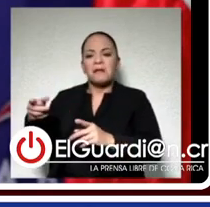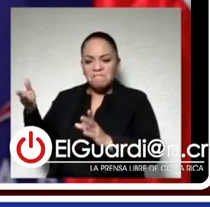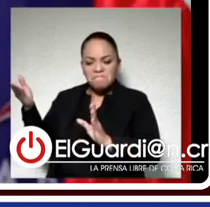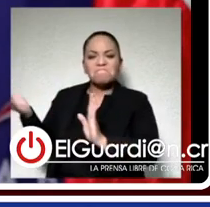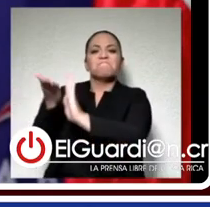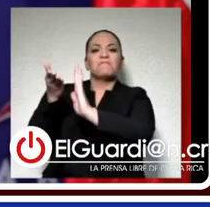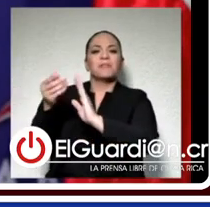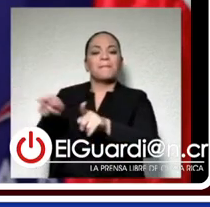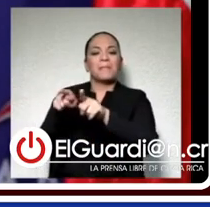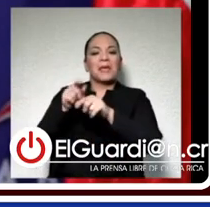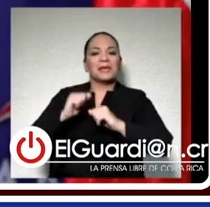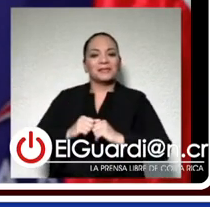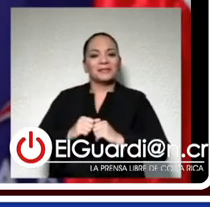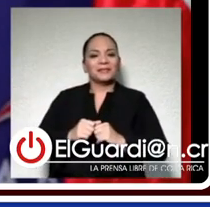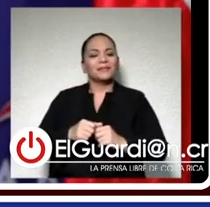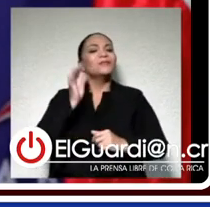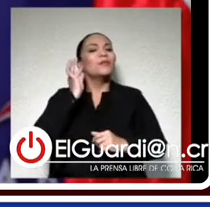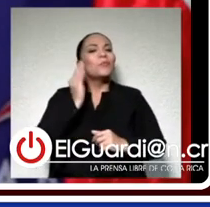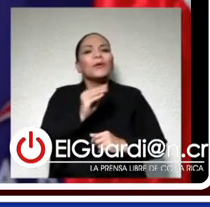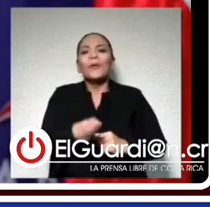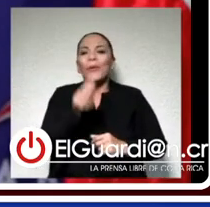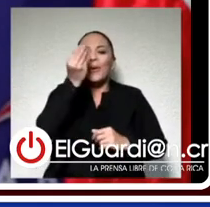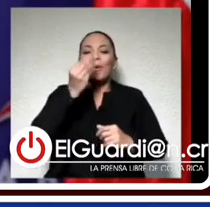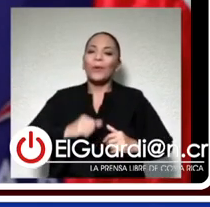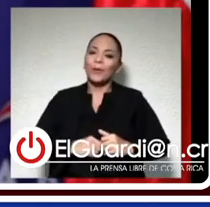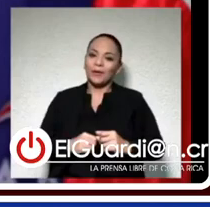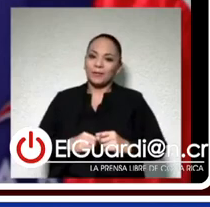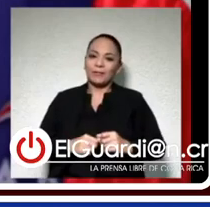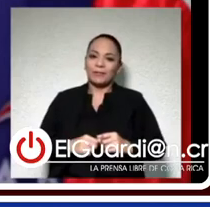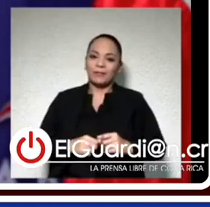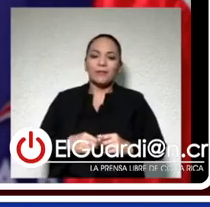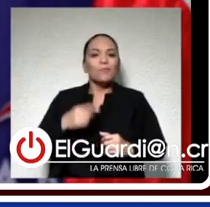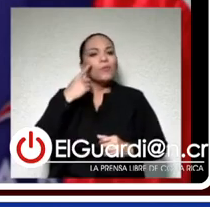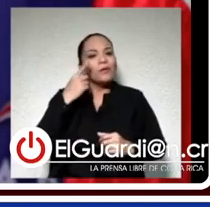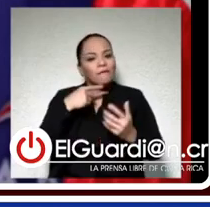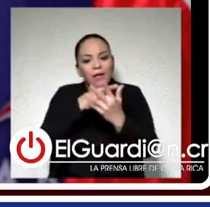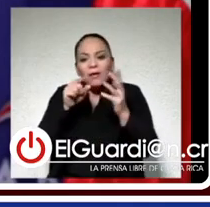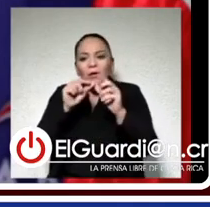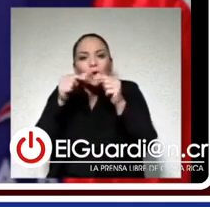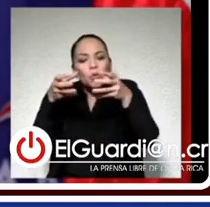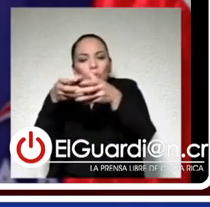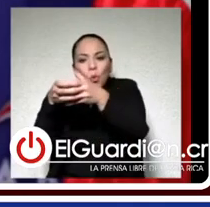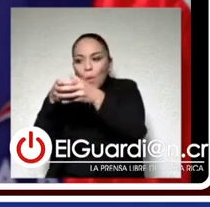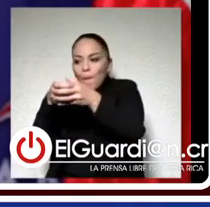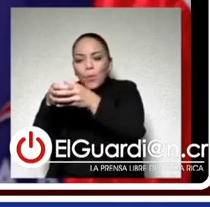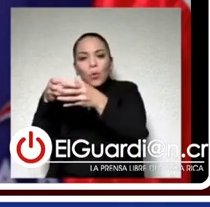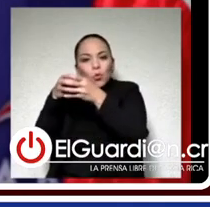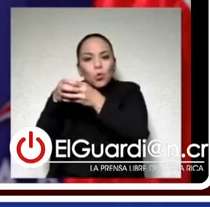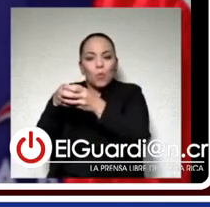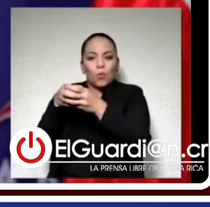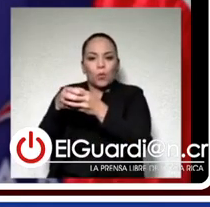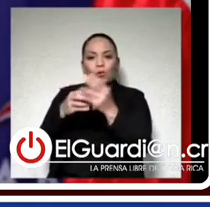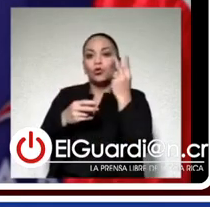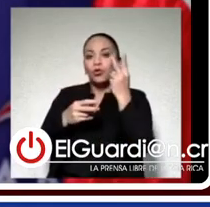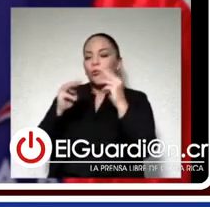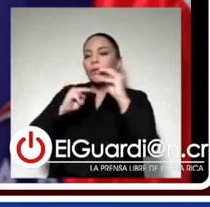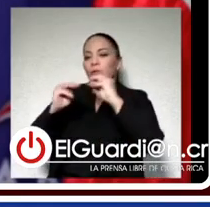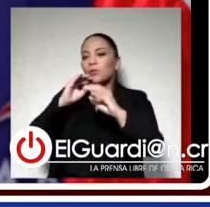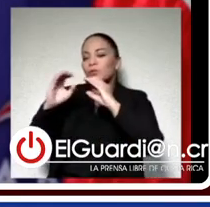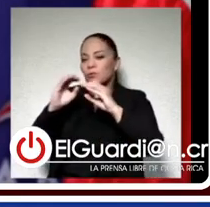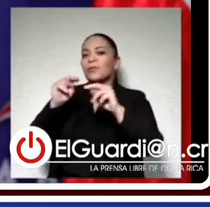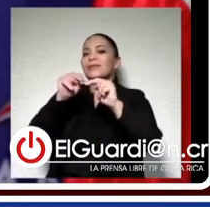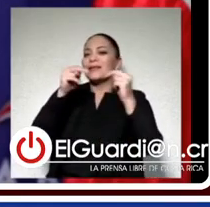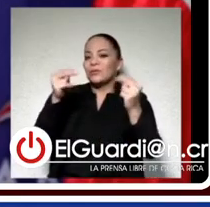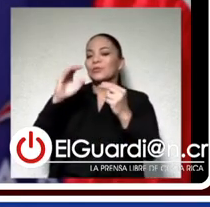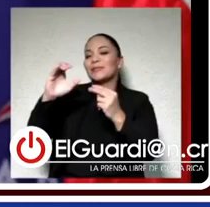joven, porque se le tira a esta banda, este grupo, este sindicato de dos medios de prensa, La Nación,